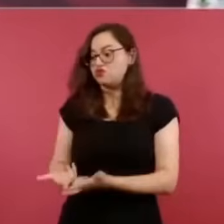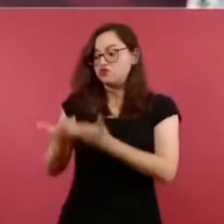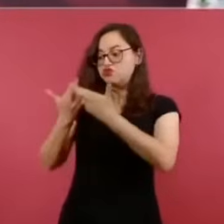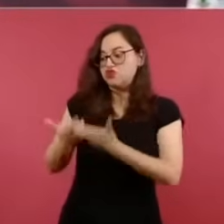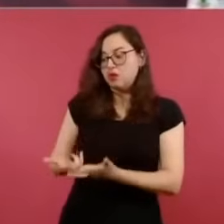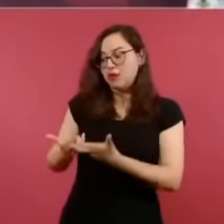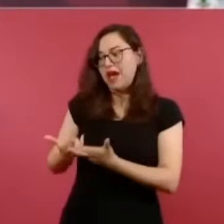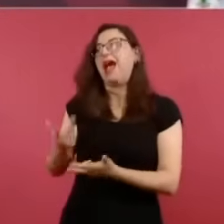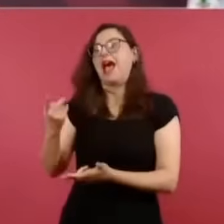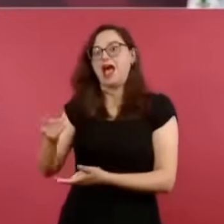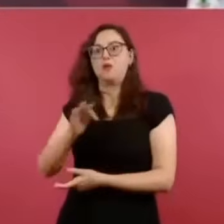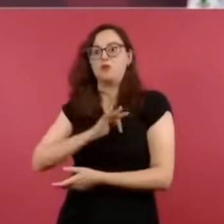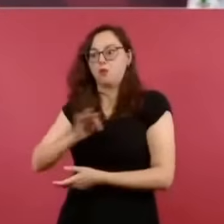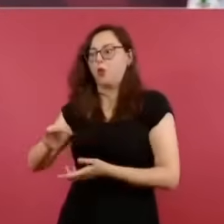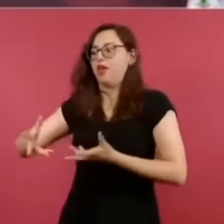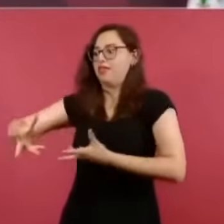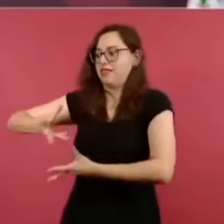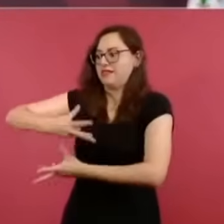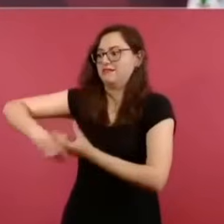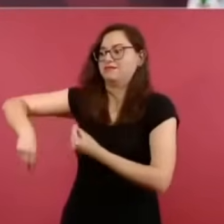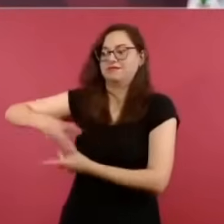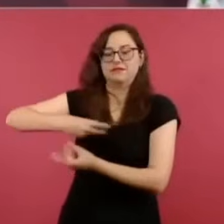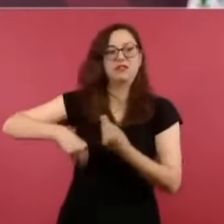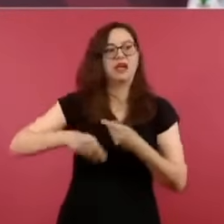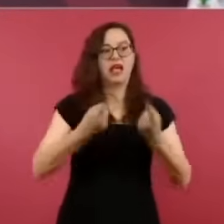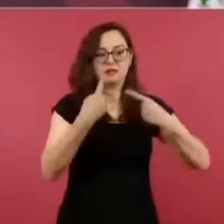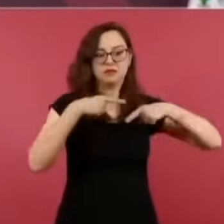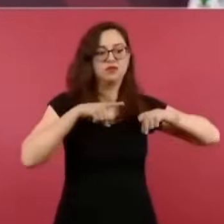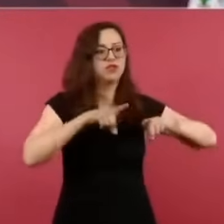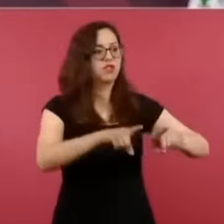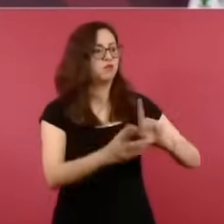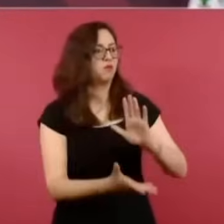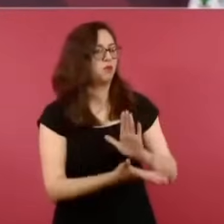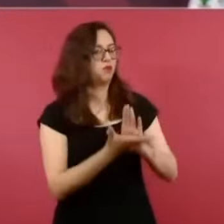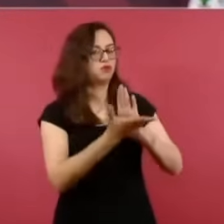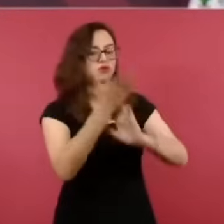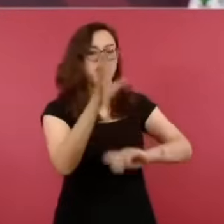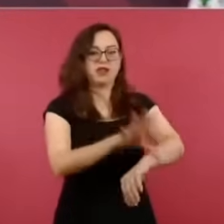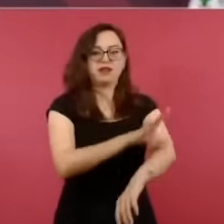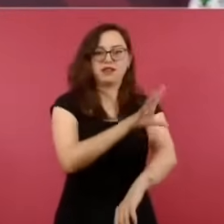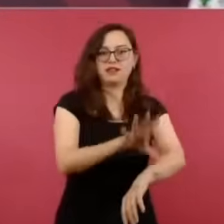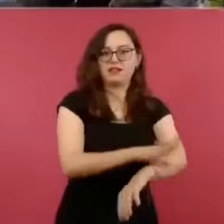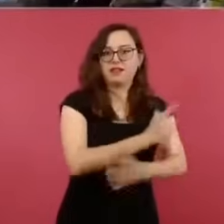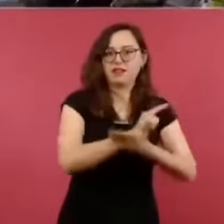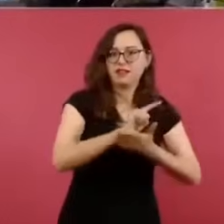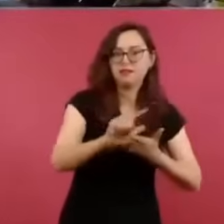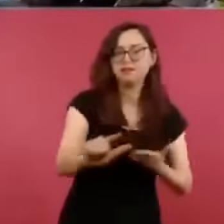para financiar las fuentes alternativas de energía.